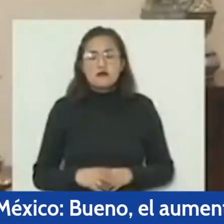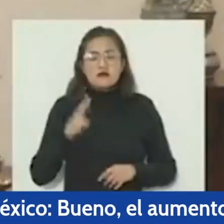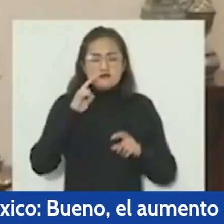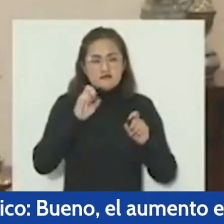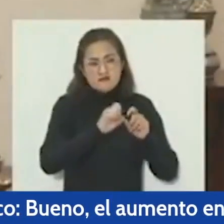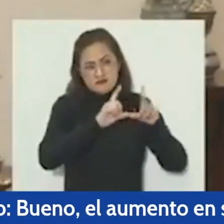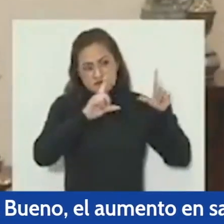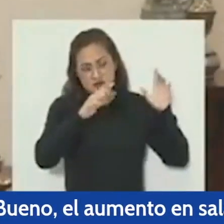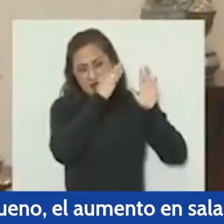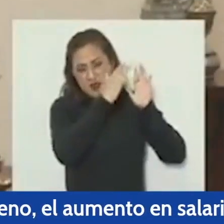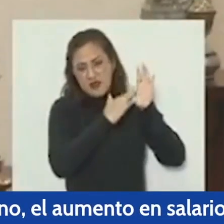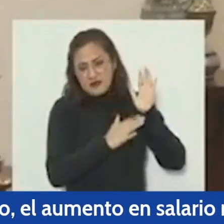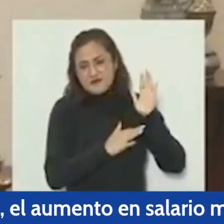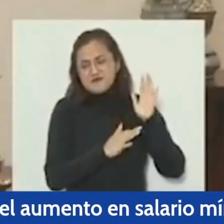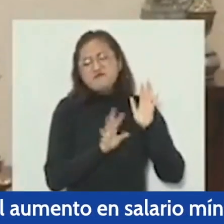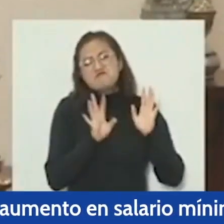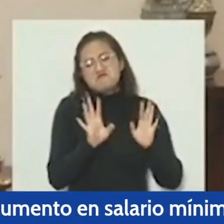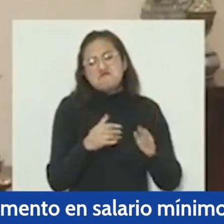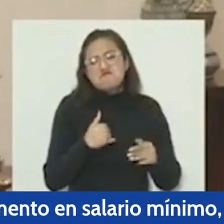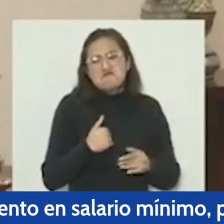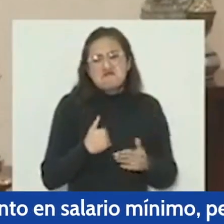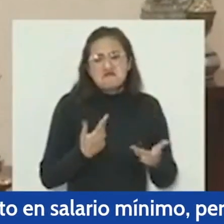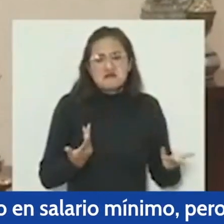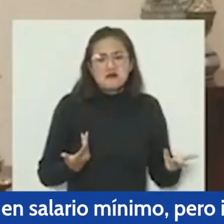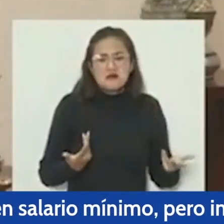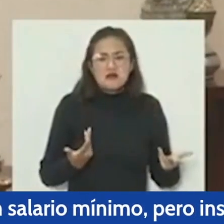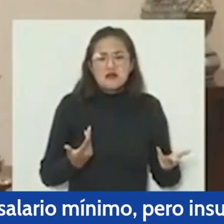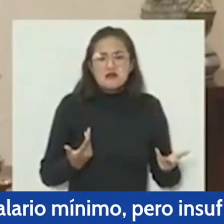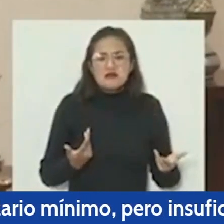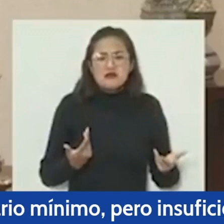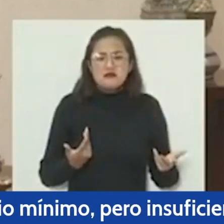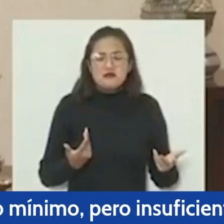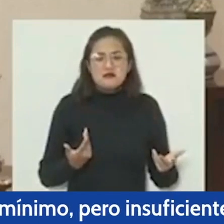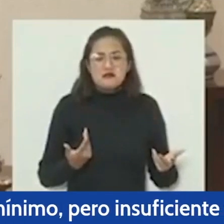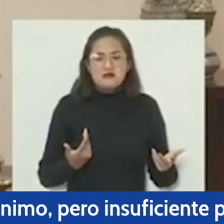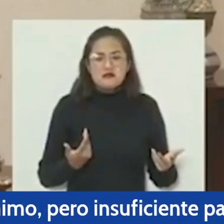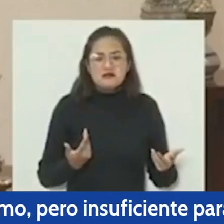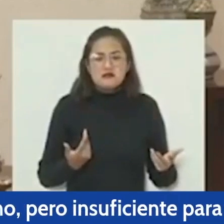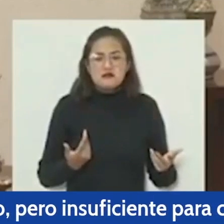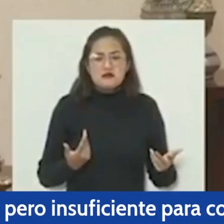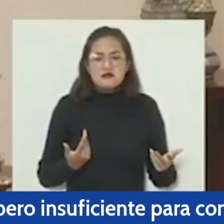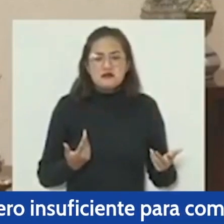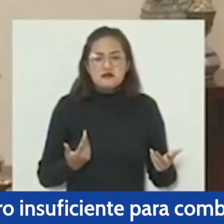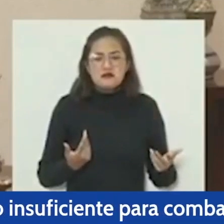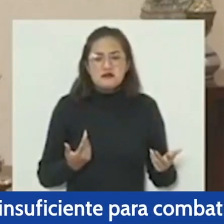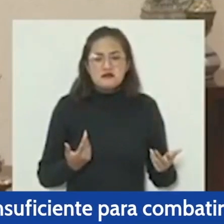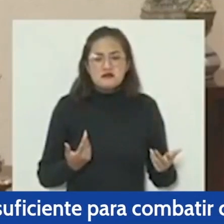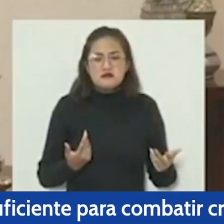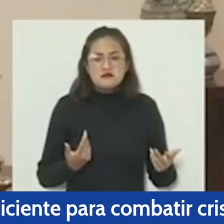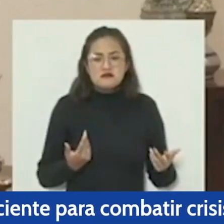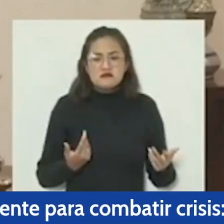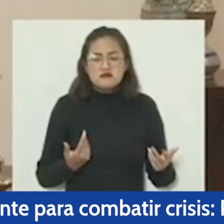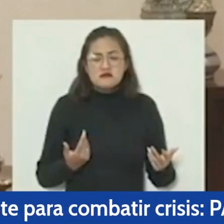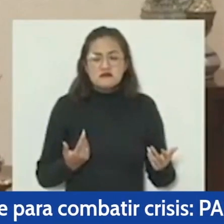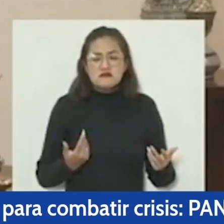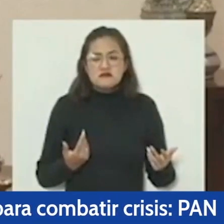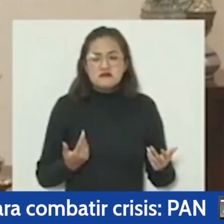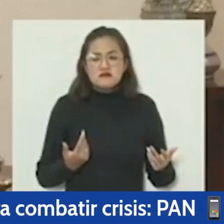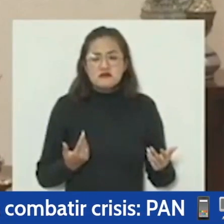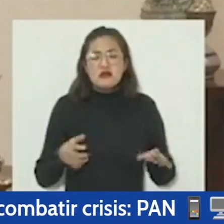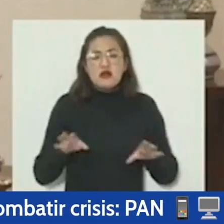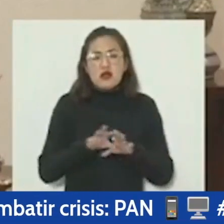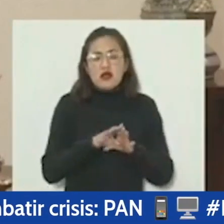Las mantas hasta hechas en imprenta o